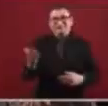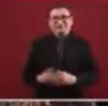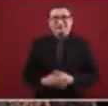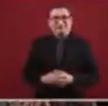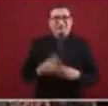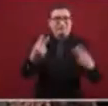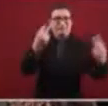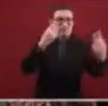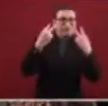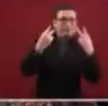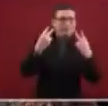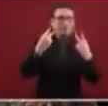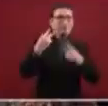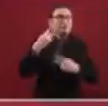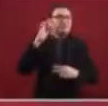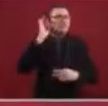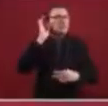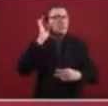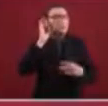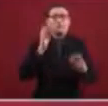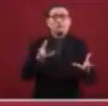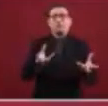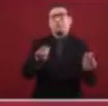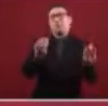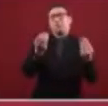que nos escuchan miles,